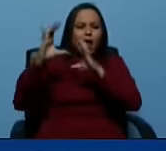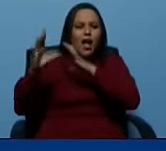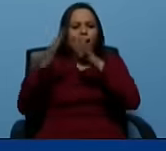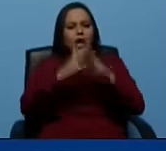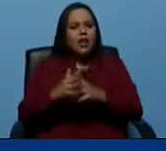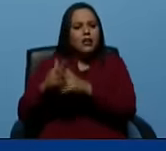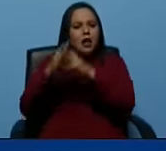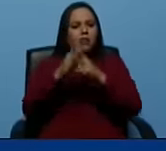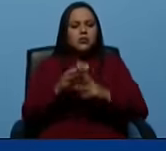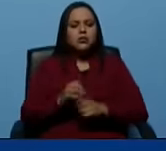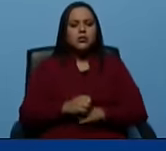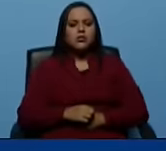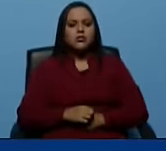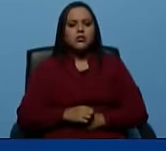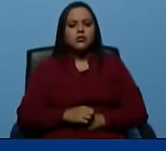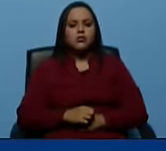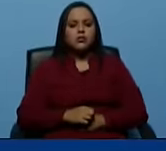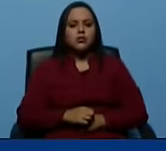Nosotros recibimos